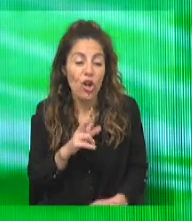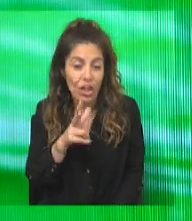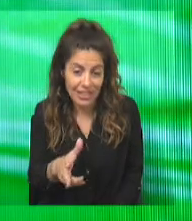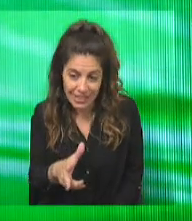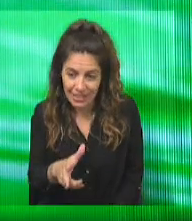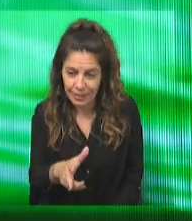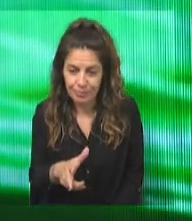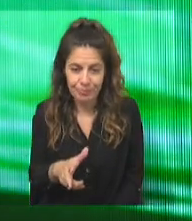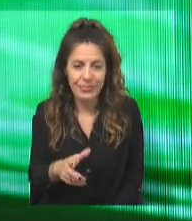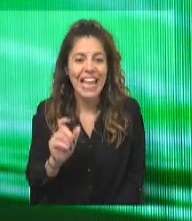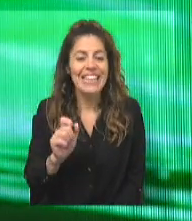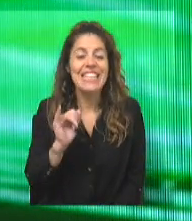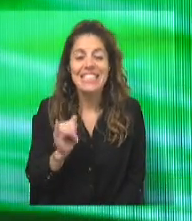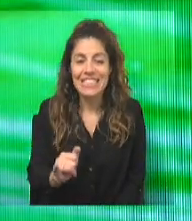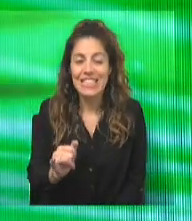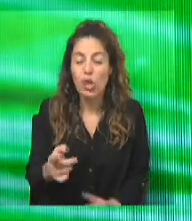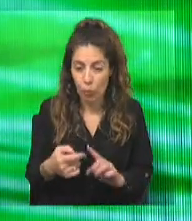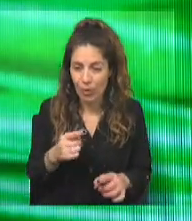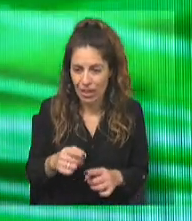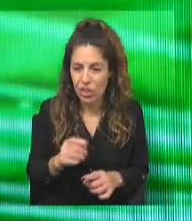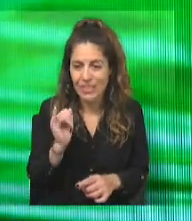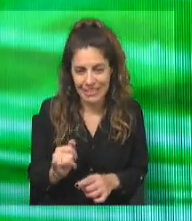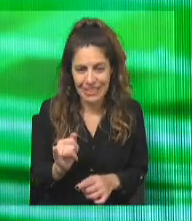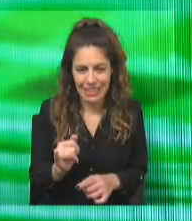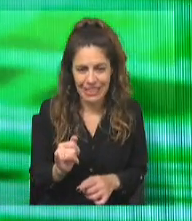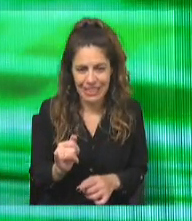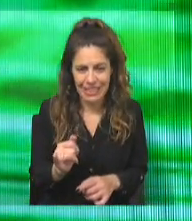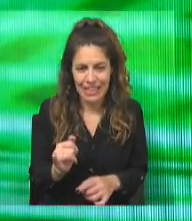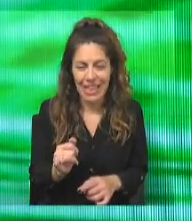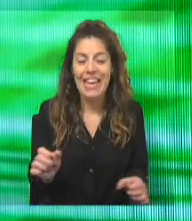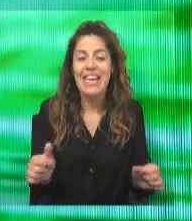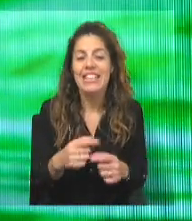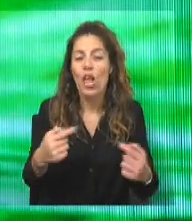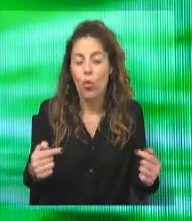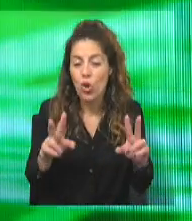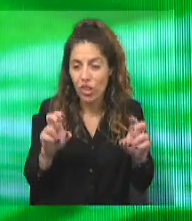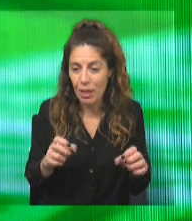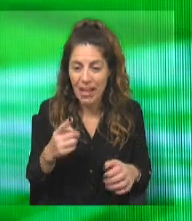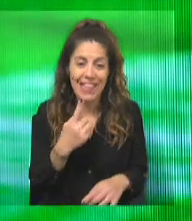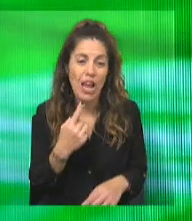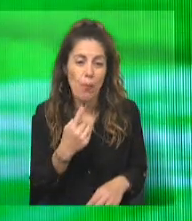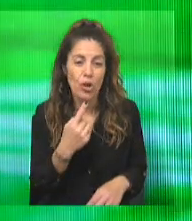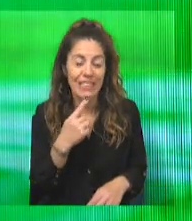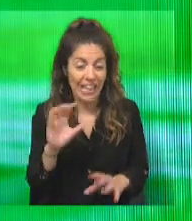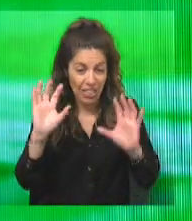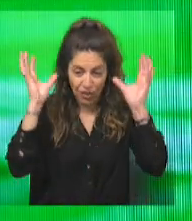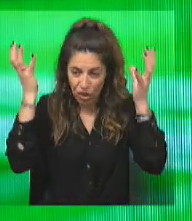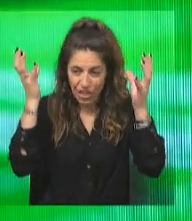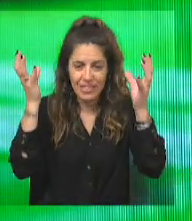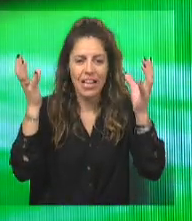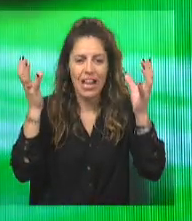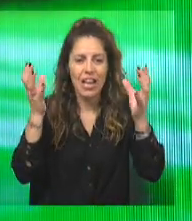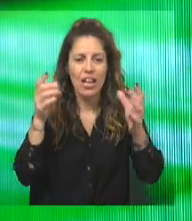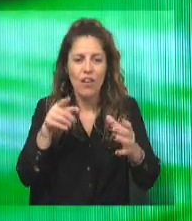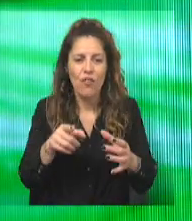es que quien s tuvo que ver implementar algunos aspectos de las políticas de violencia